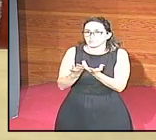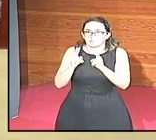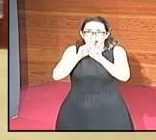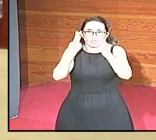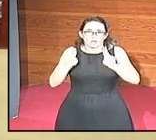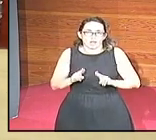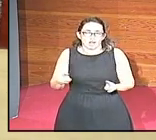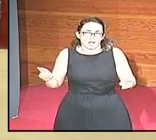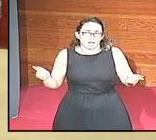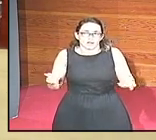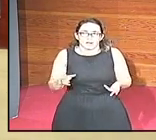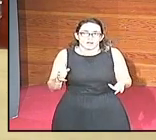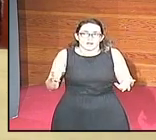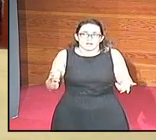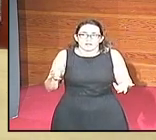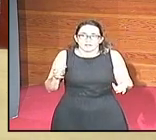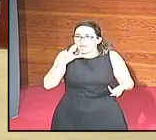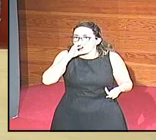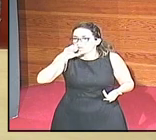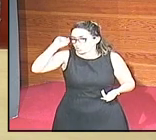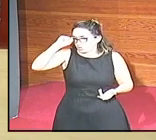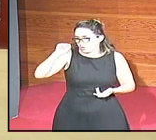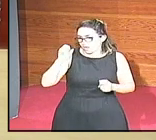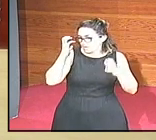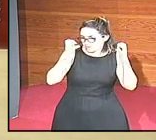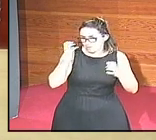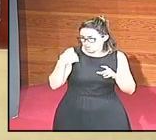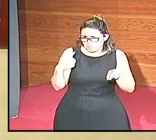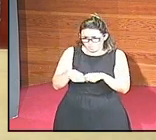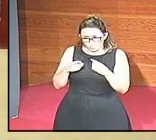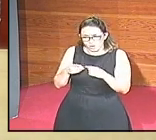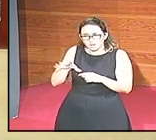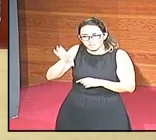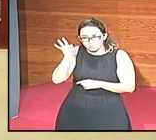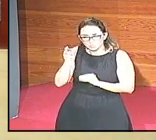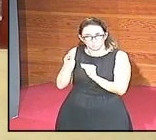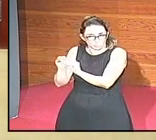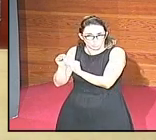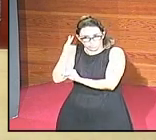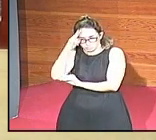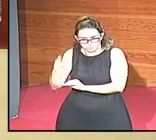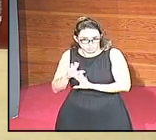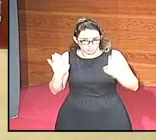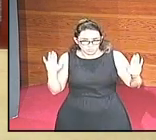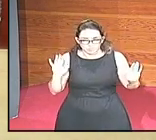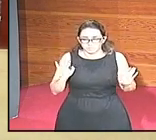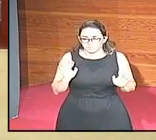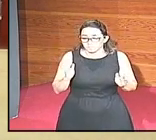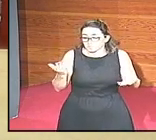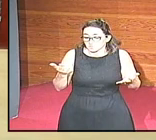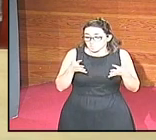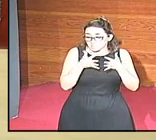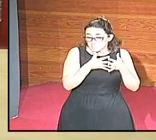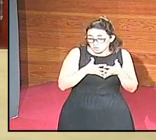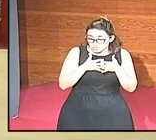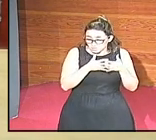yo qué sé, del ornitorrinco. Es que es su decisión. Entonces... que los Estados Unidos